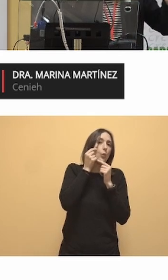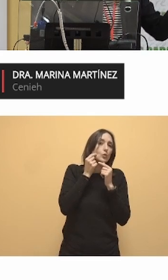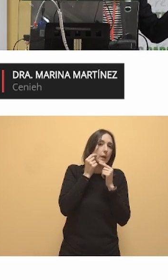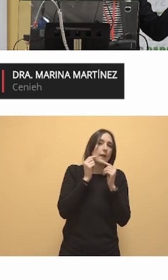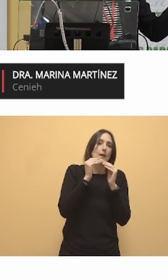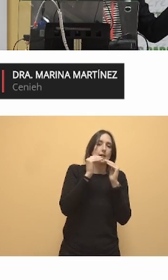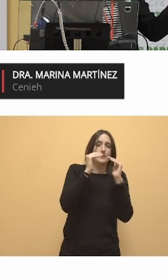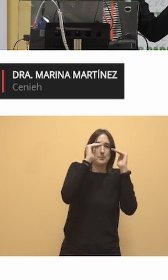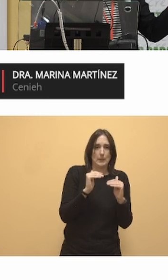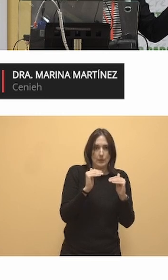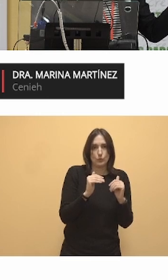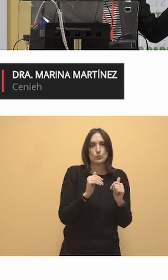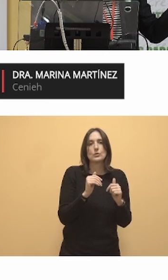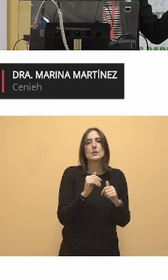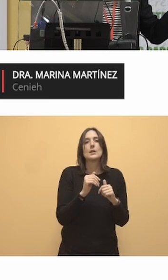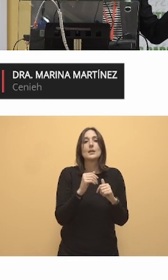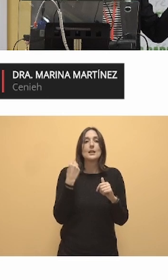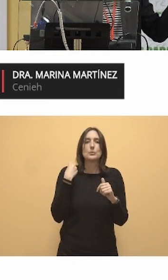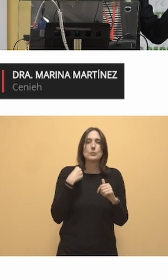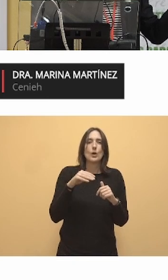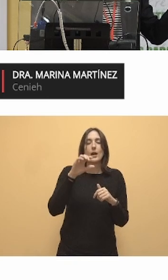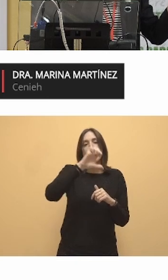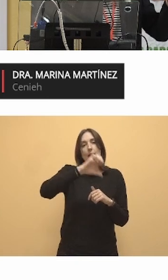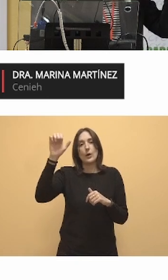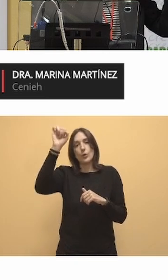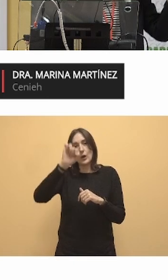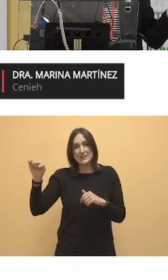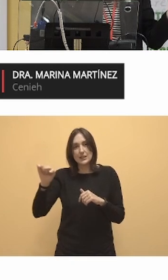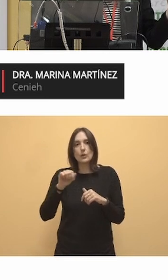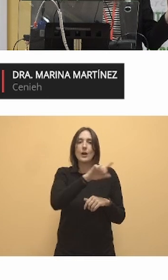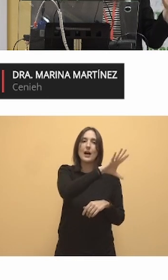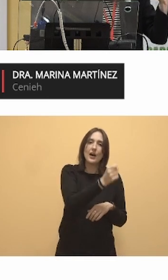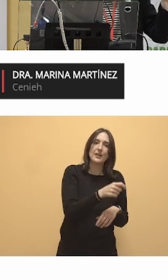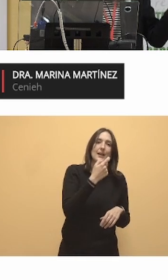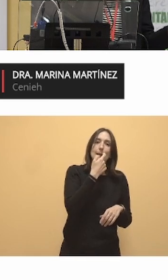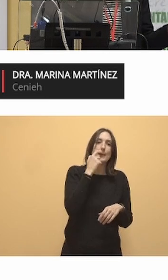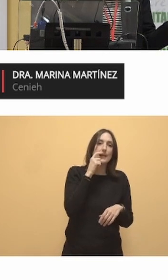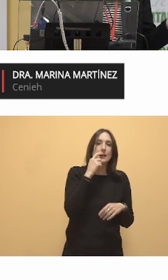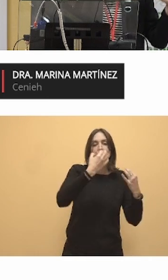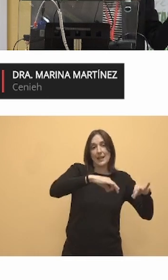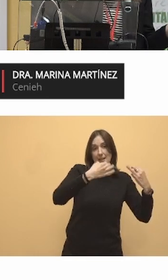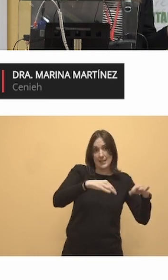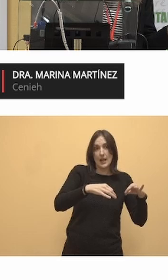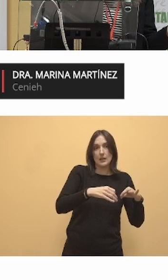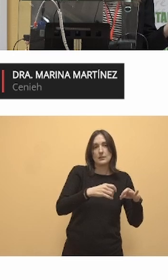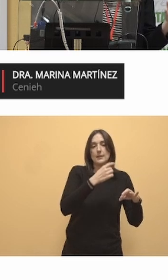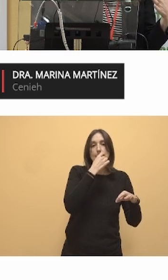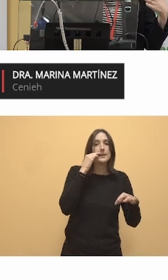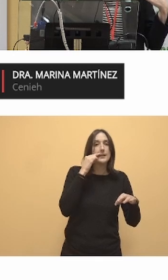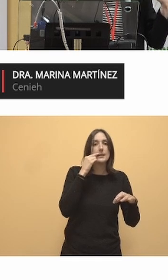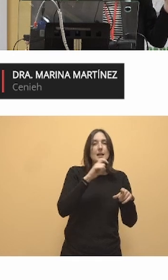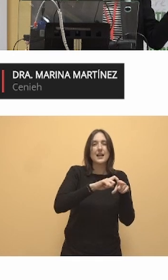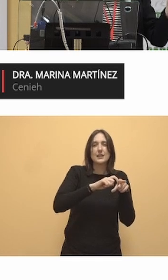Y a diferencia de este bloque euroasiático, está el bloque africano, donde la dentición anterior es mucho más simple, más sencilla,